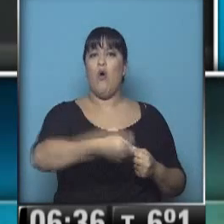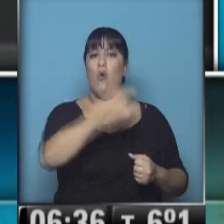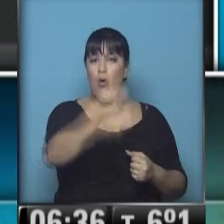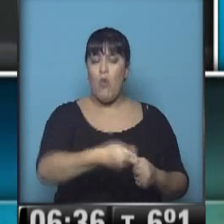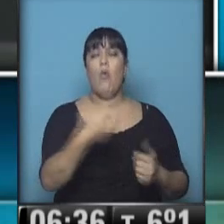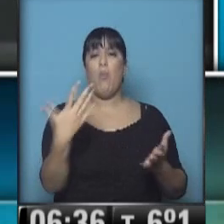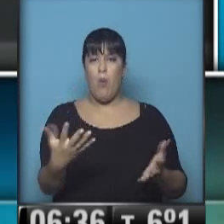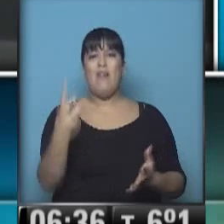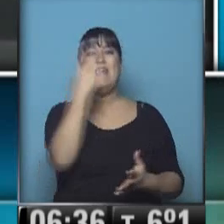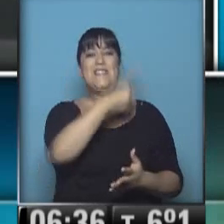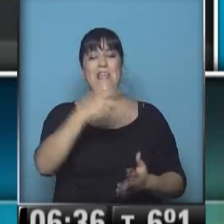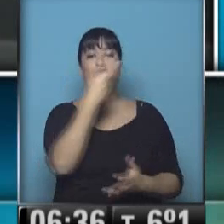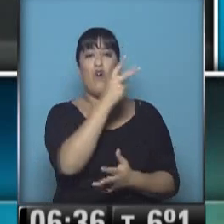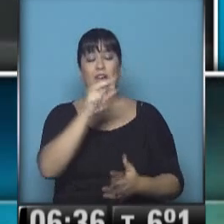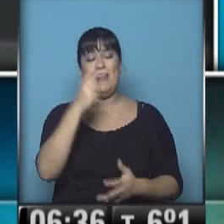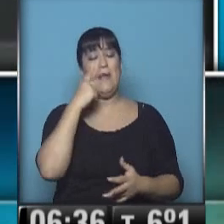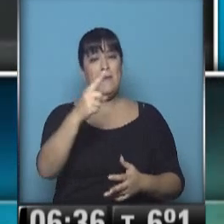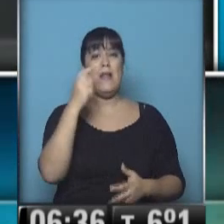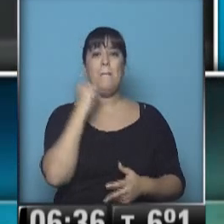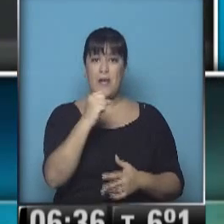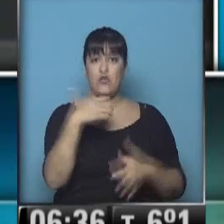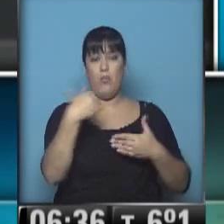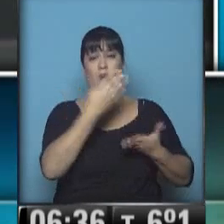hasta 120 mil pesos.